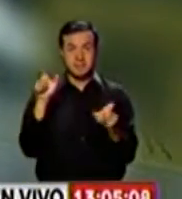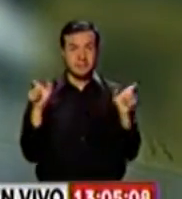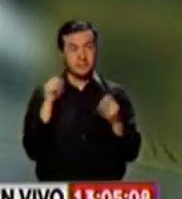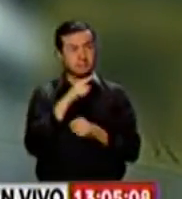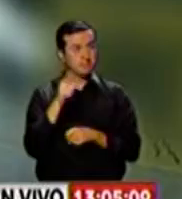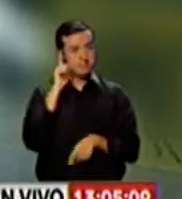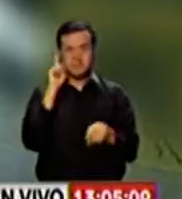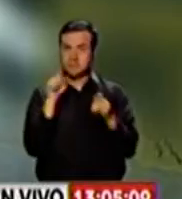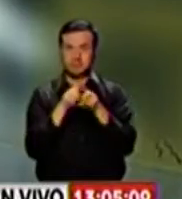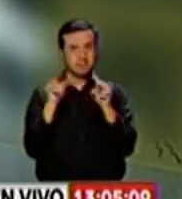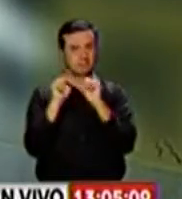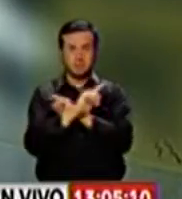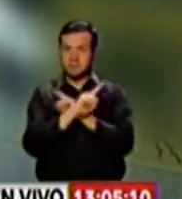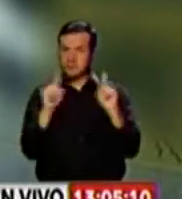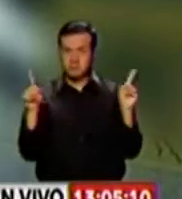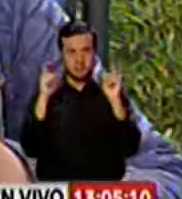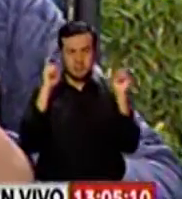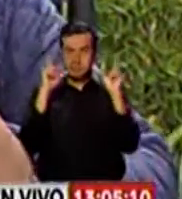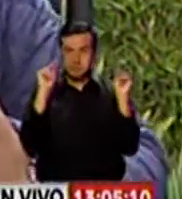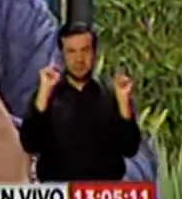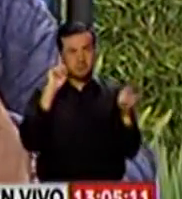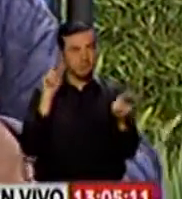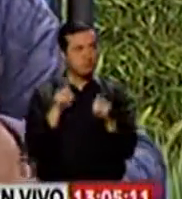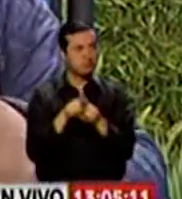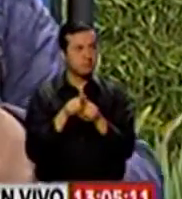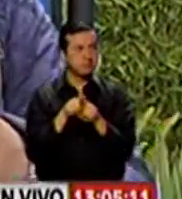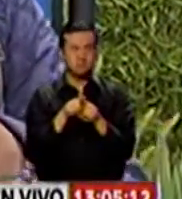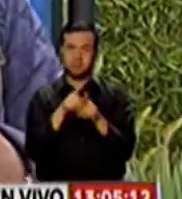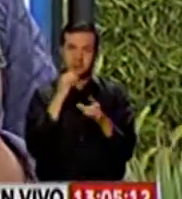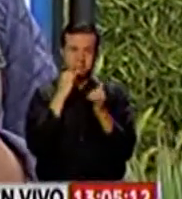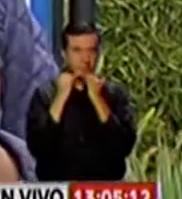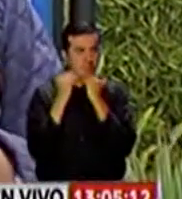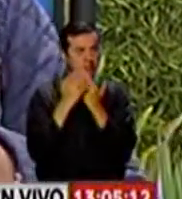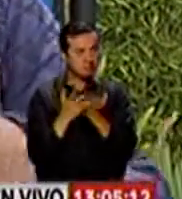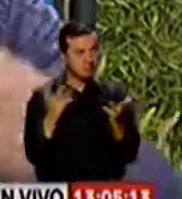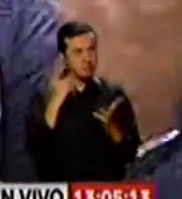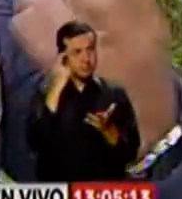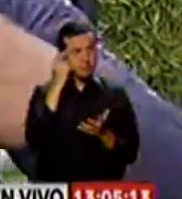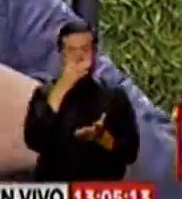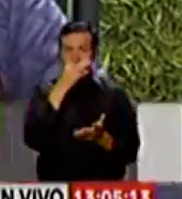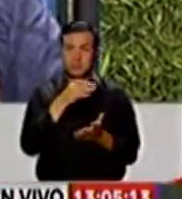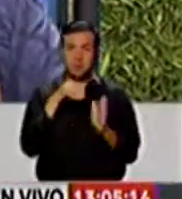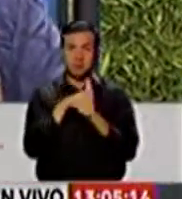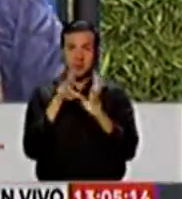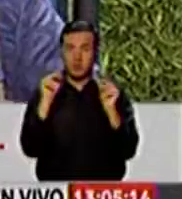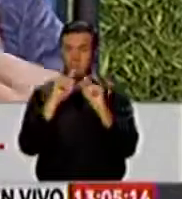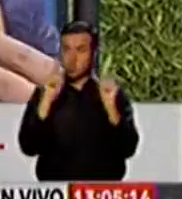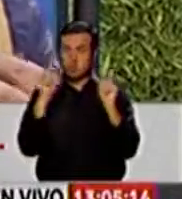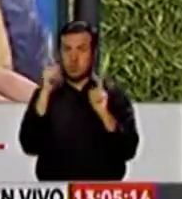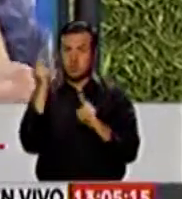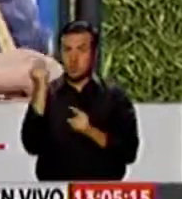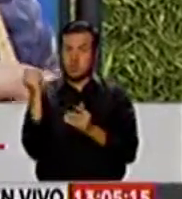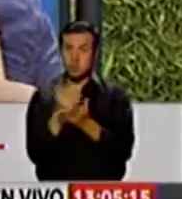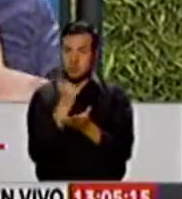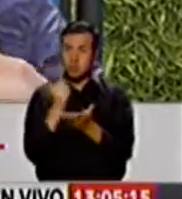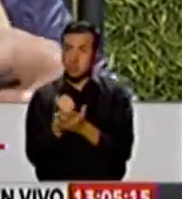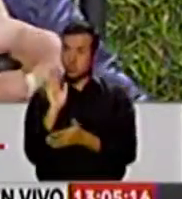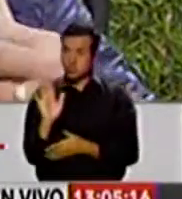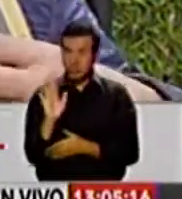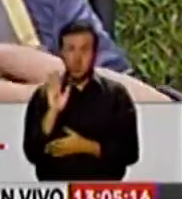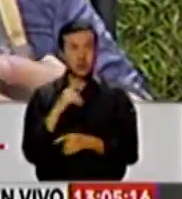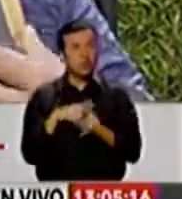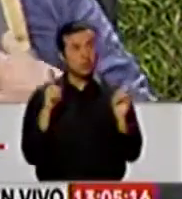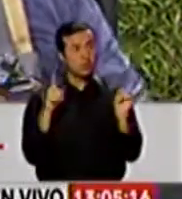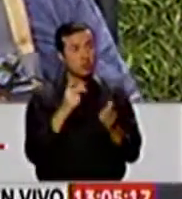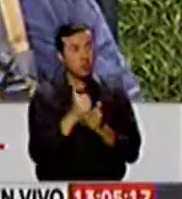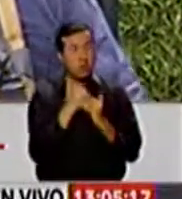no están de acuerdo con esta regulación. No me parece algo que en verdad deban cobrar los bancos porque es más el beneficio para ellos. Claro que sí nos salva